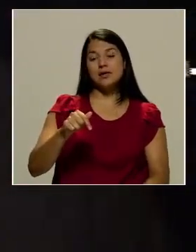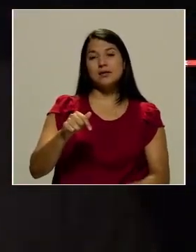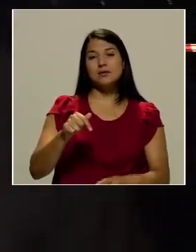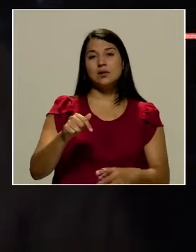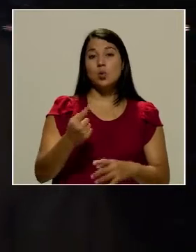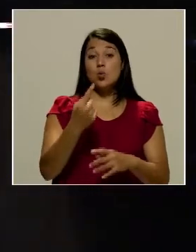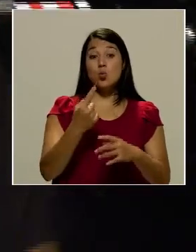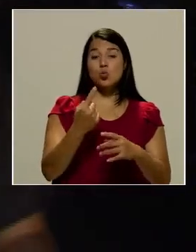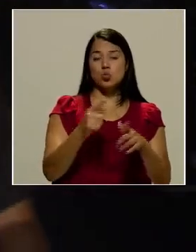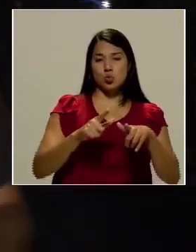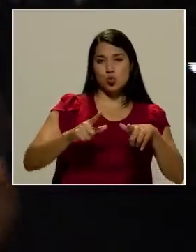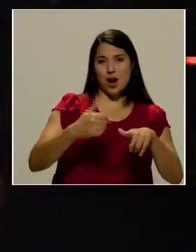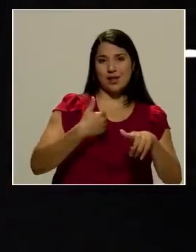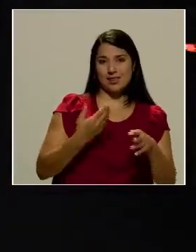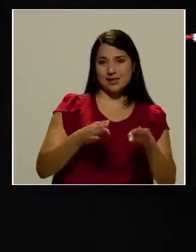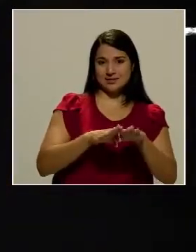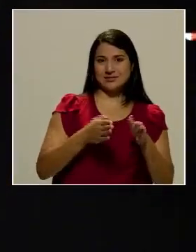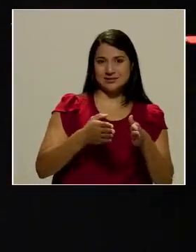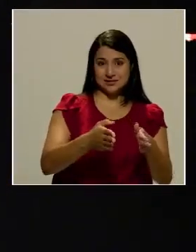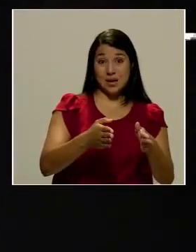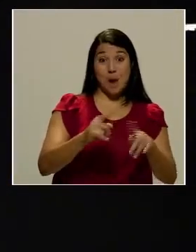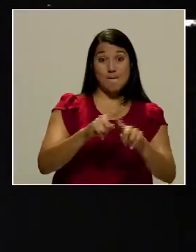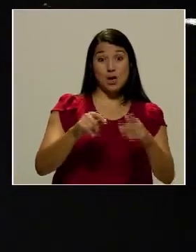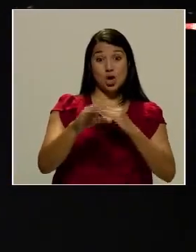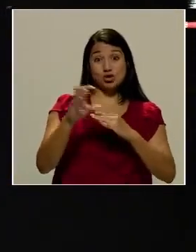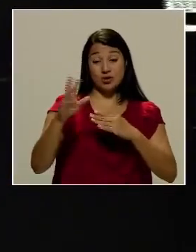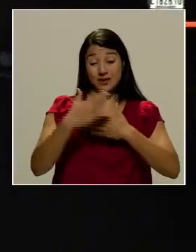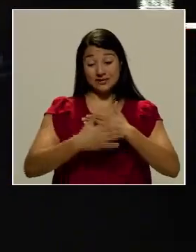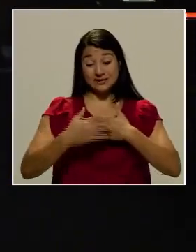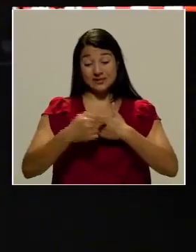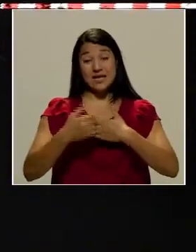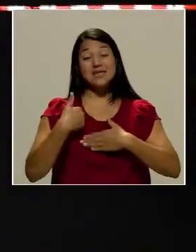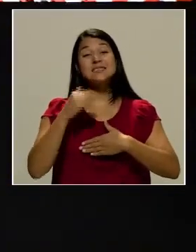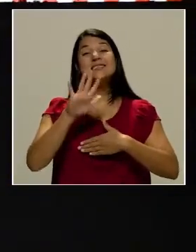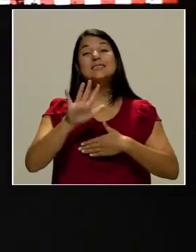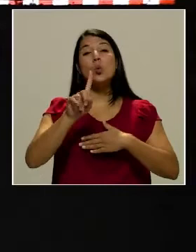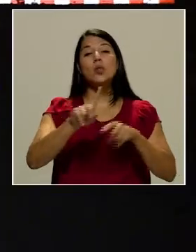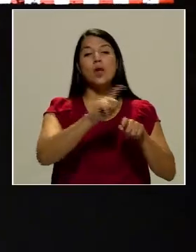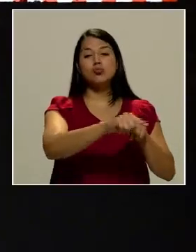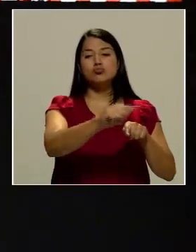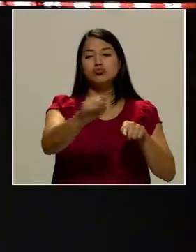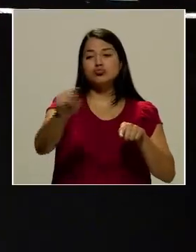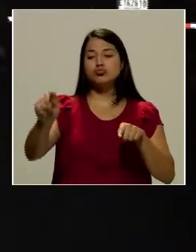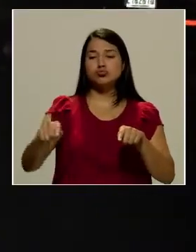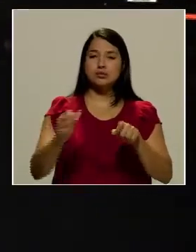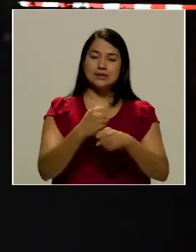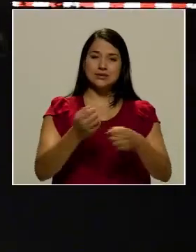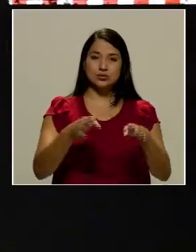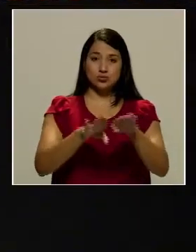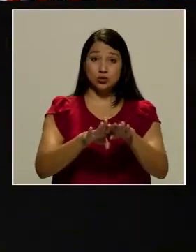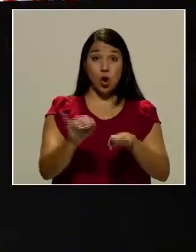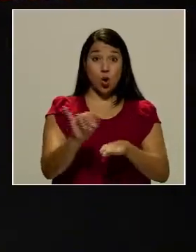que se mantienen en este momento con manifestaciones o bloqueos, según lo que han dado a conocer las autoridades, y como lo escucharon también, ellos se van a mantener